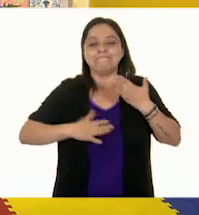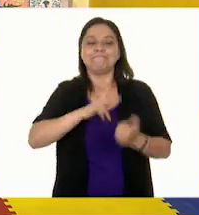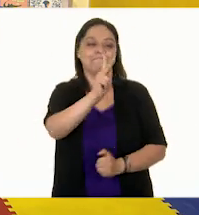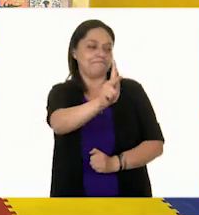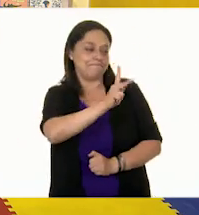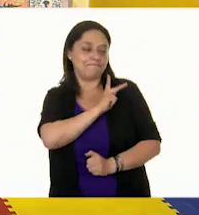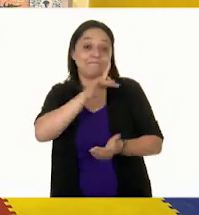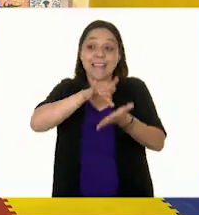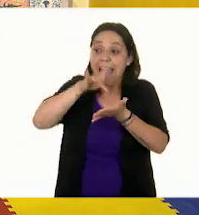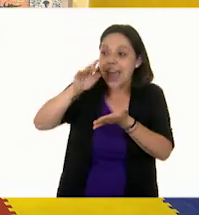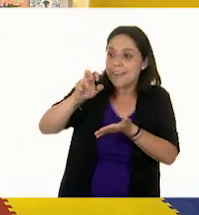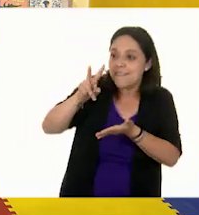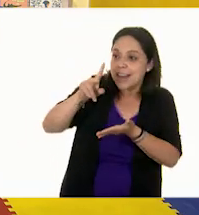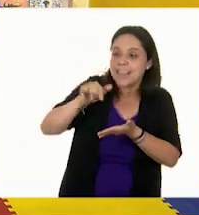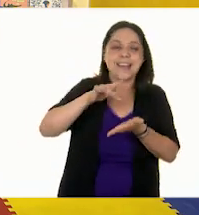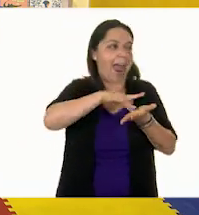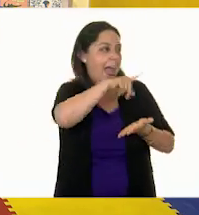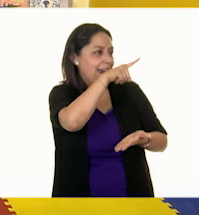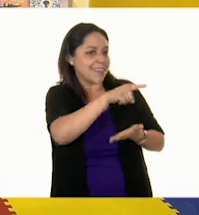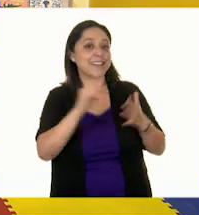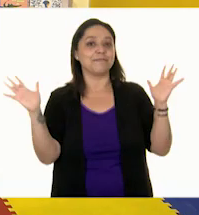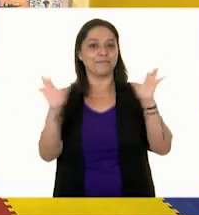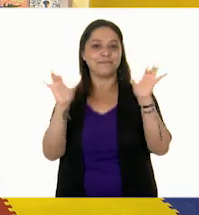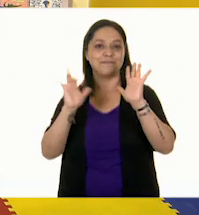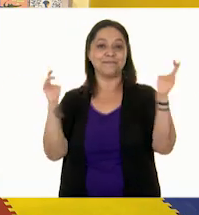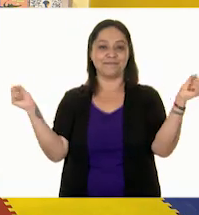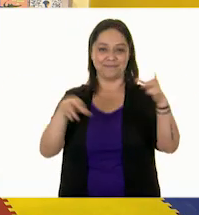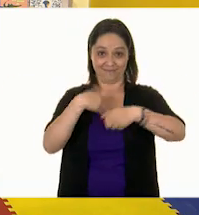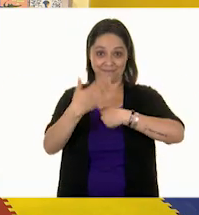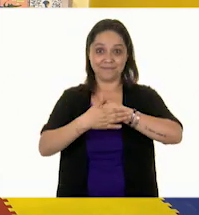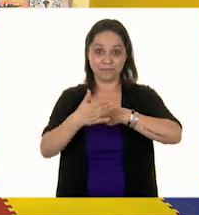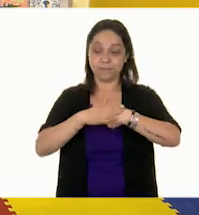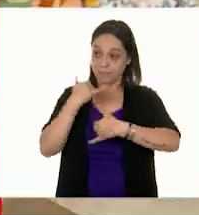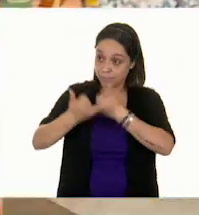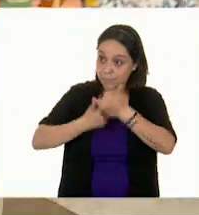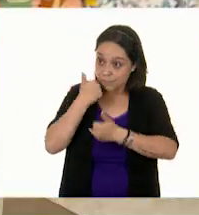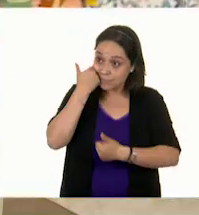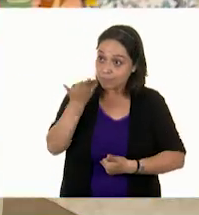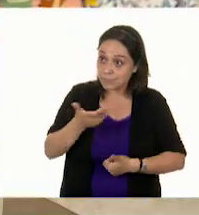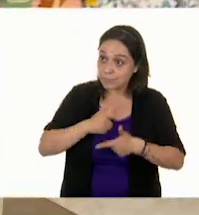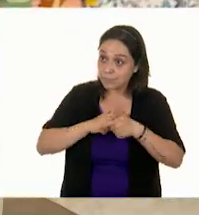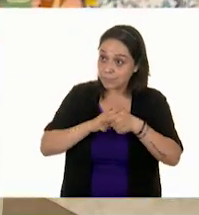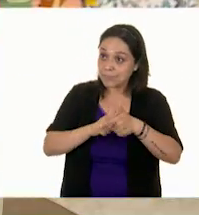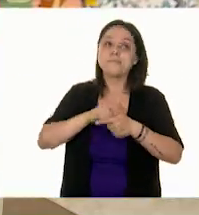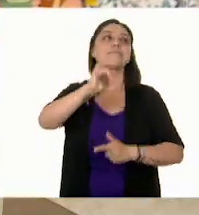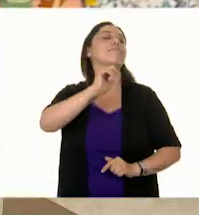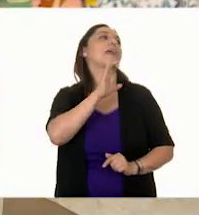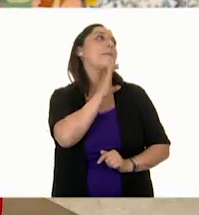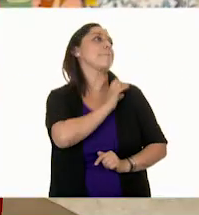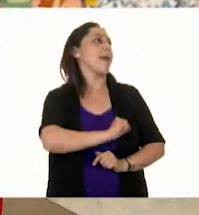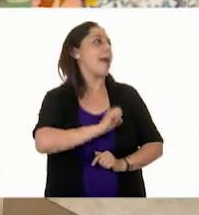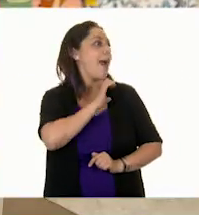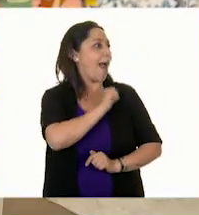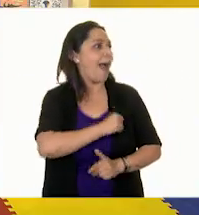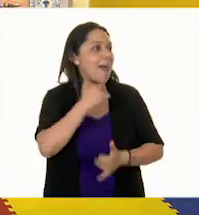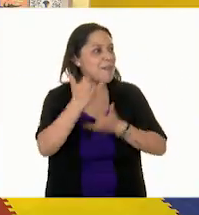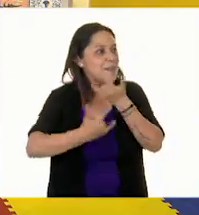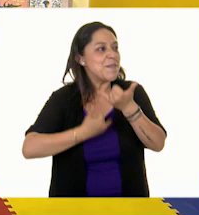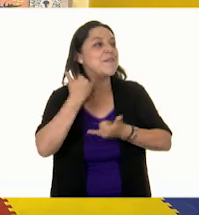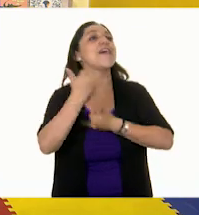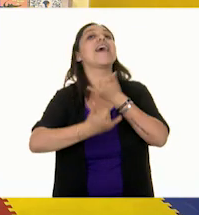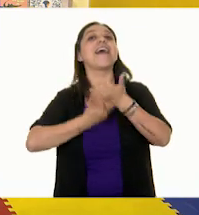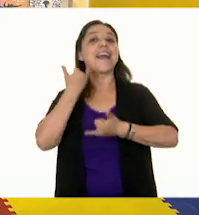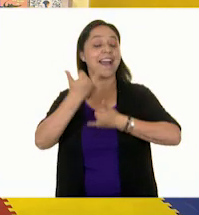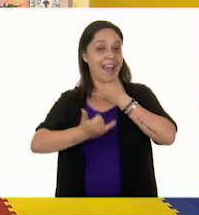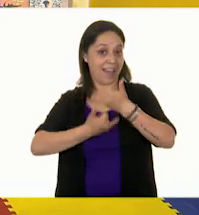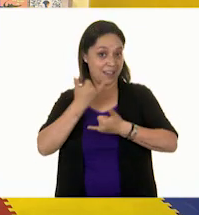Evelyn. Gracias a ti, Adriana. Hasta la próxima. Hasta la próxima. Oye, ¿quieres seguir jugando? Sí, Adriana, me encantaría seguir jugando.